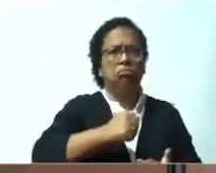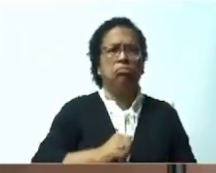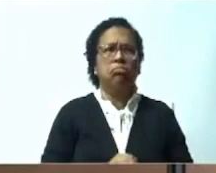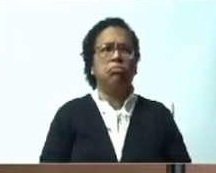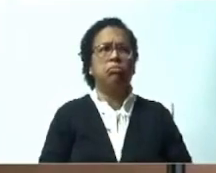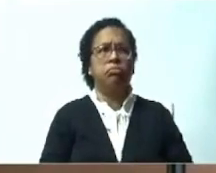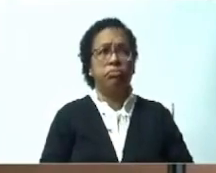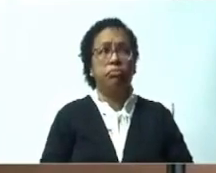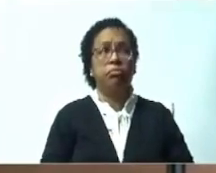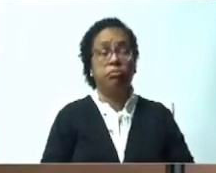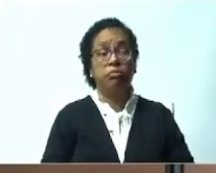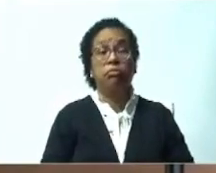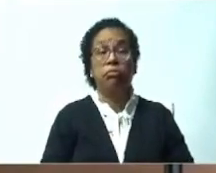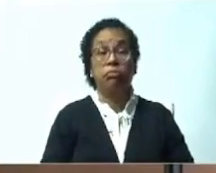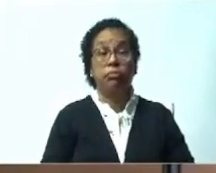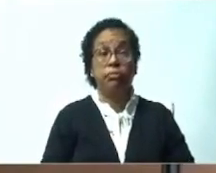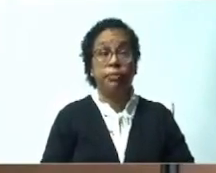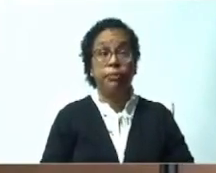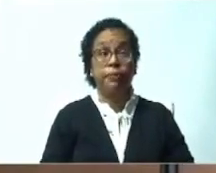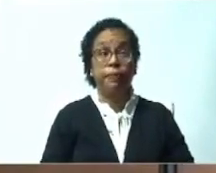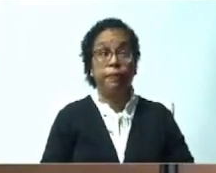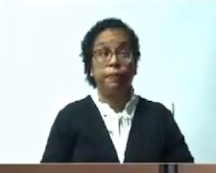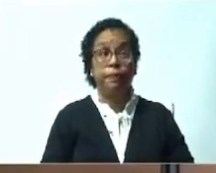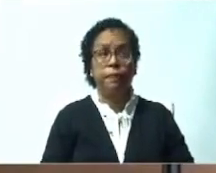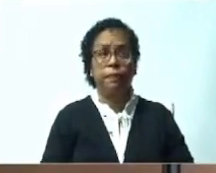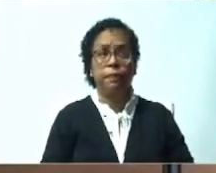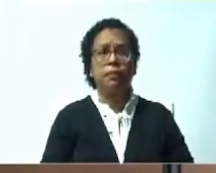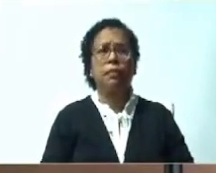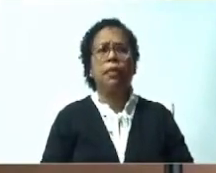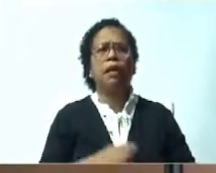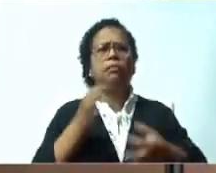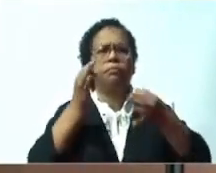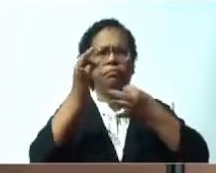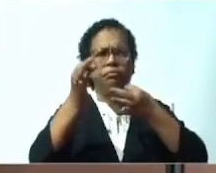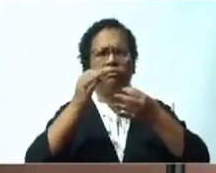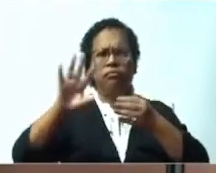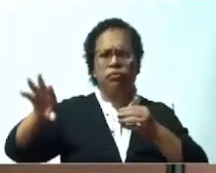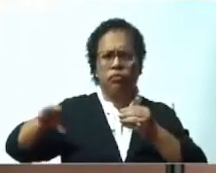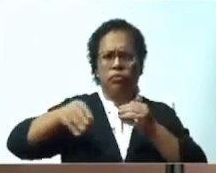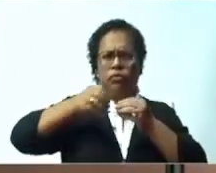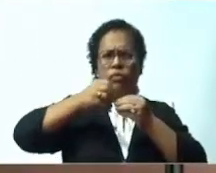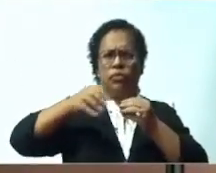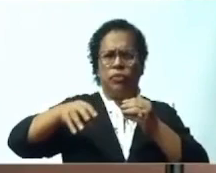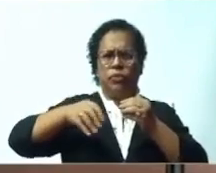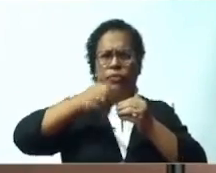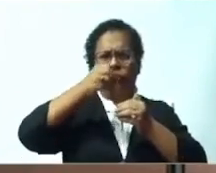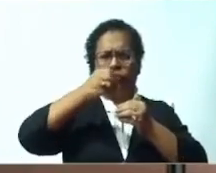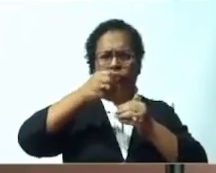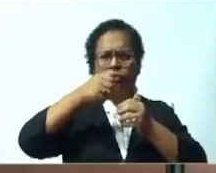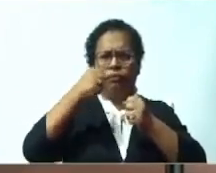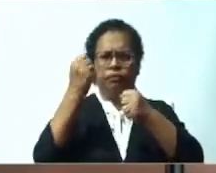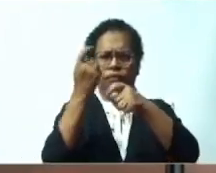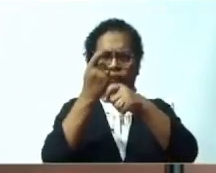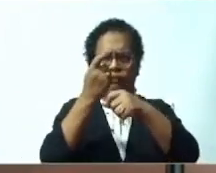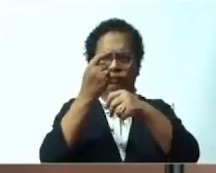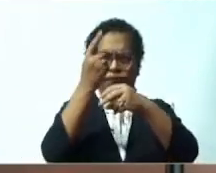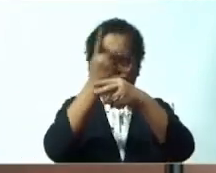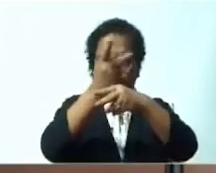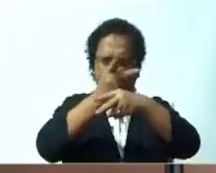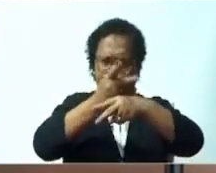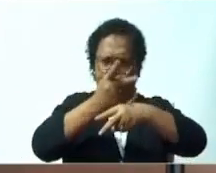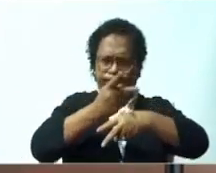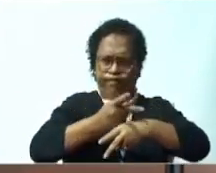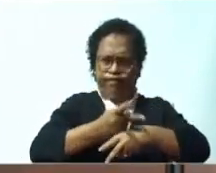constantemente a que no hay el anexo del cálculo que se iba a hacer para el aumento del 10%